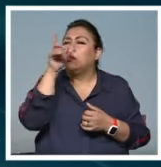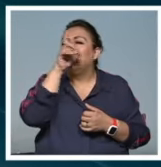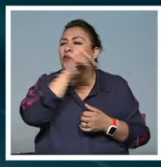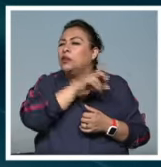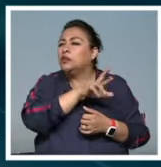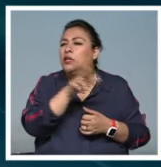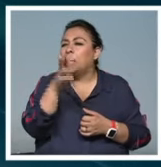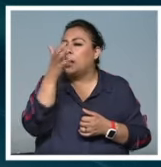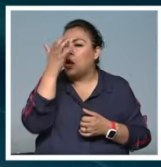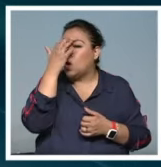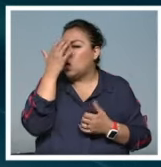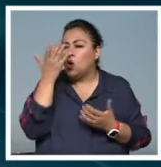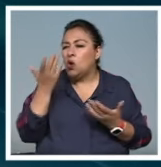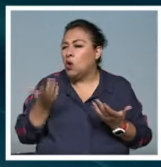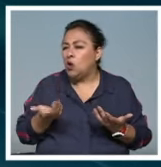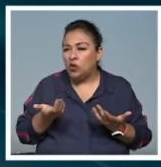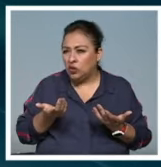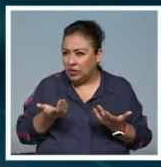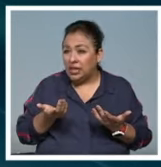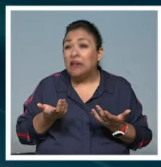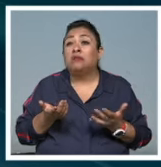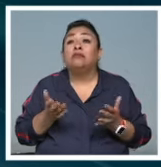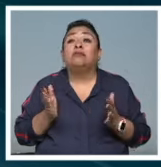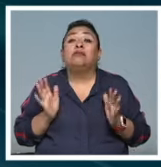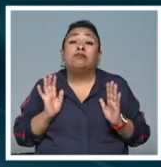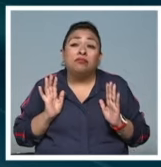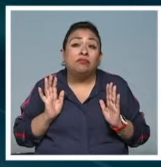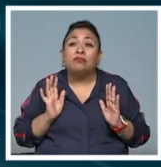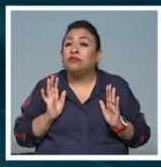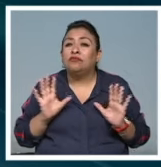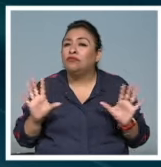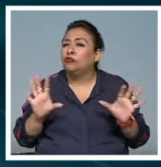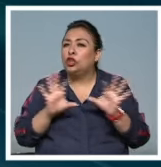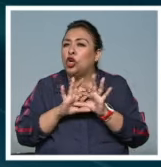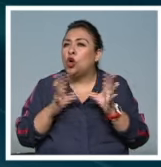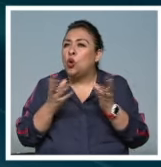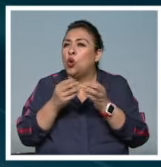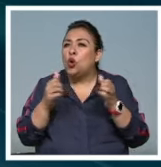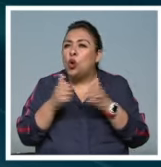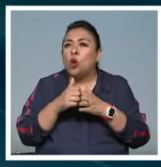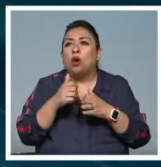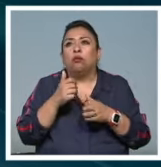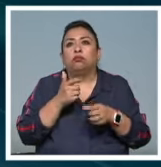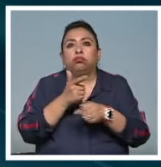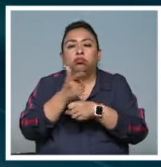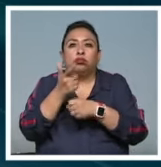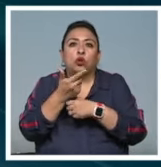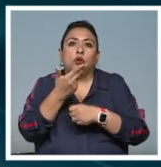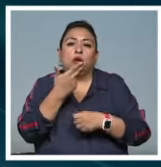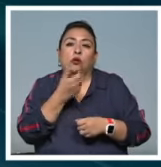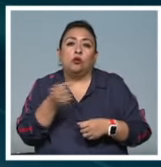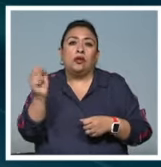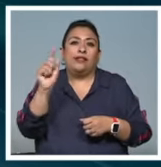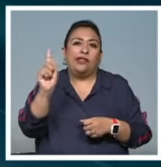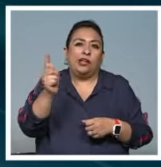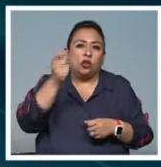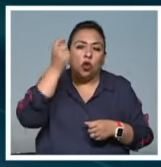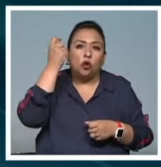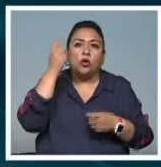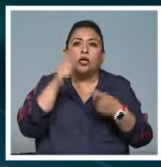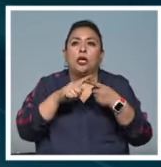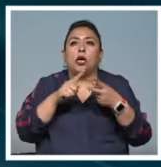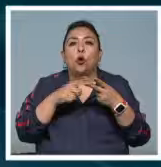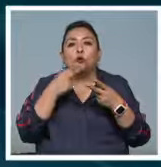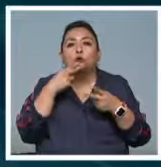sea reconocida porque, digamos, no viene asociado con grandes descubrimientos tecnológicos o